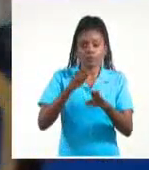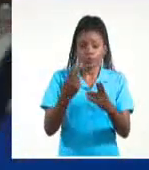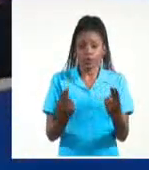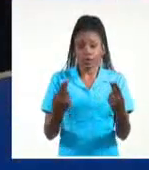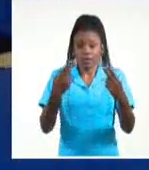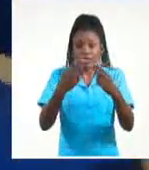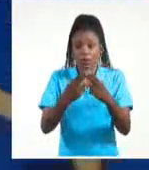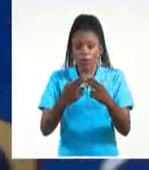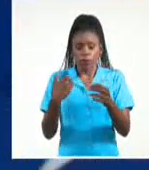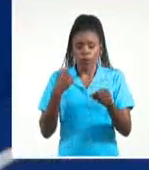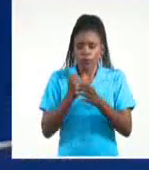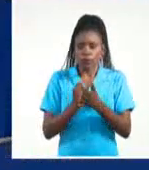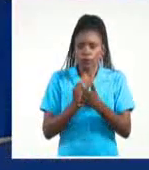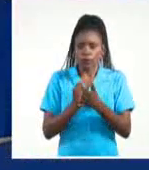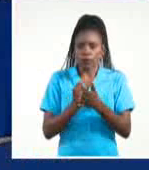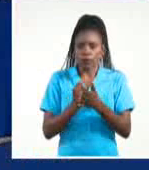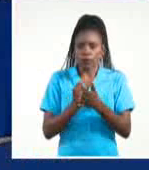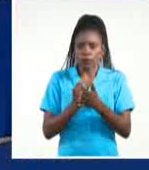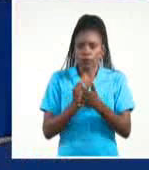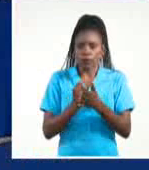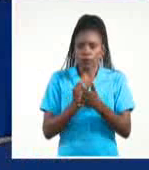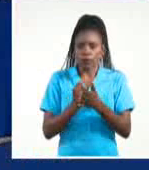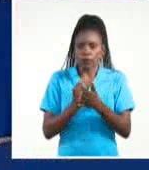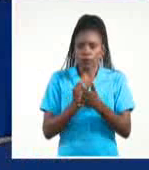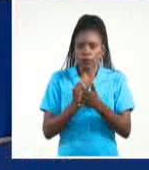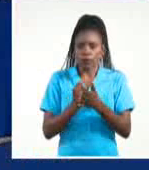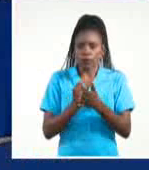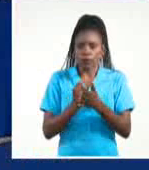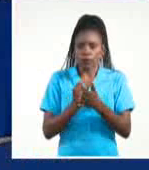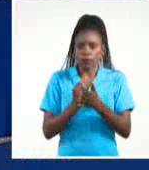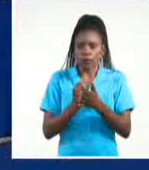su contribución a la cultura cubana.